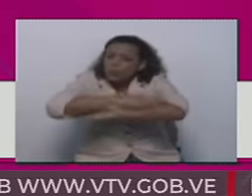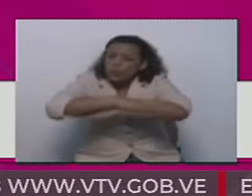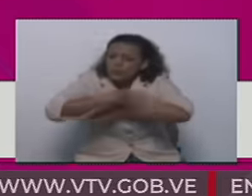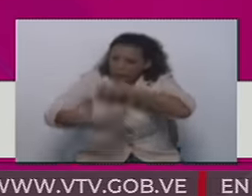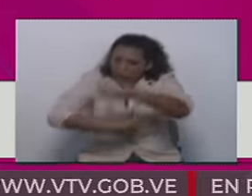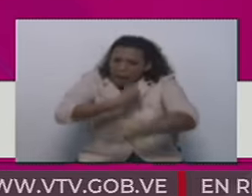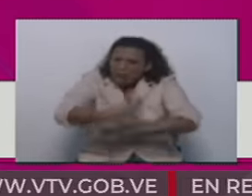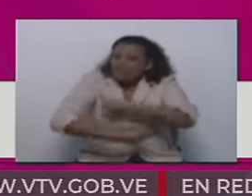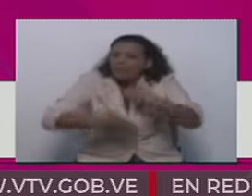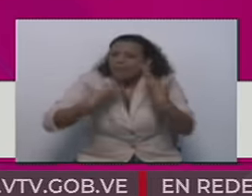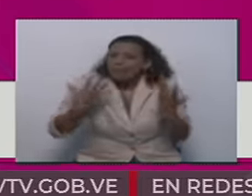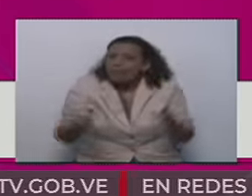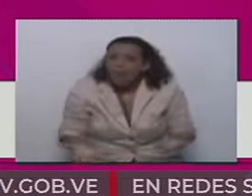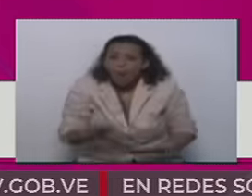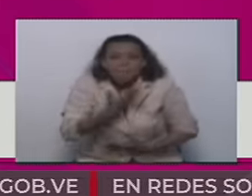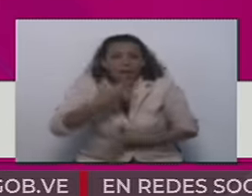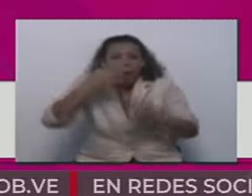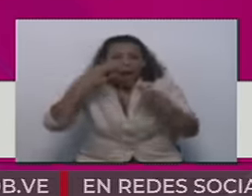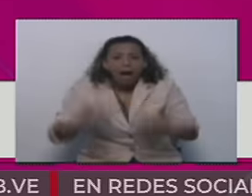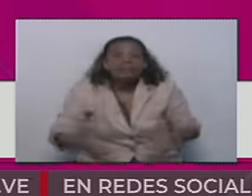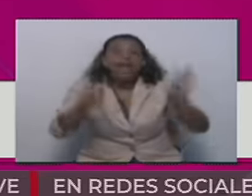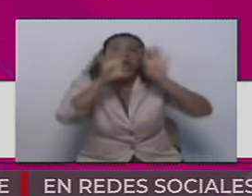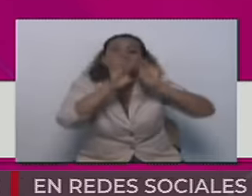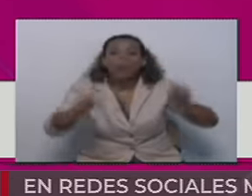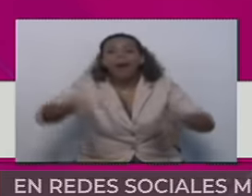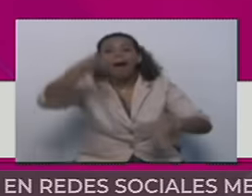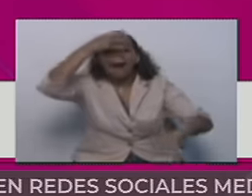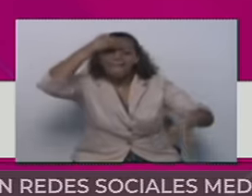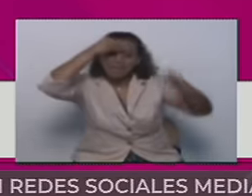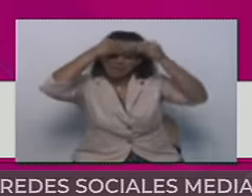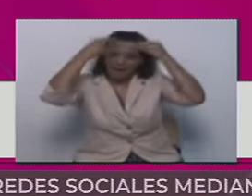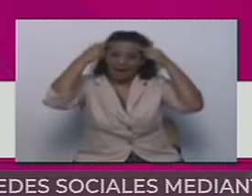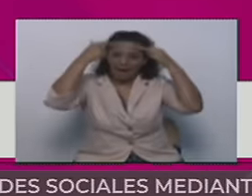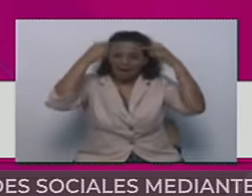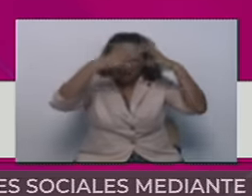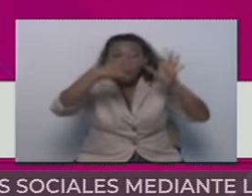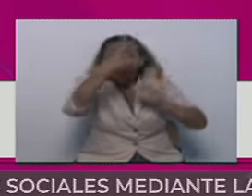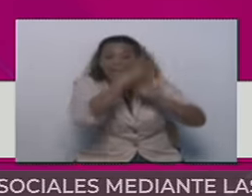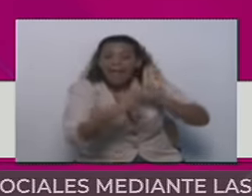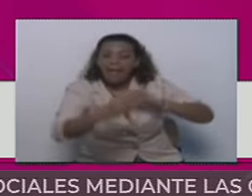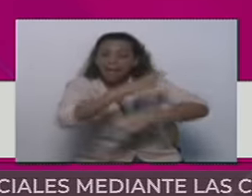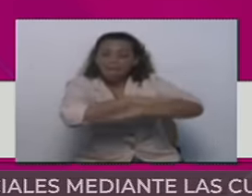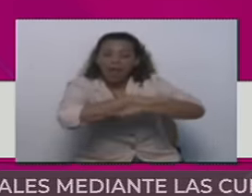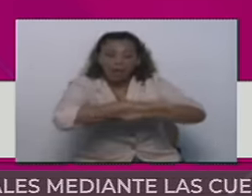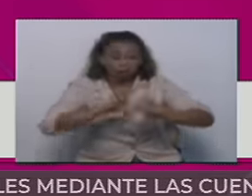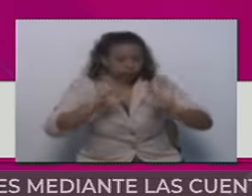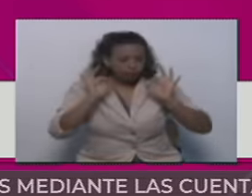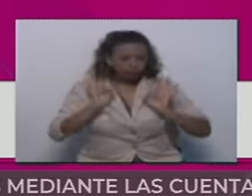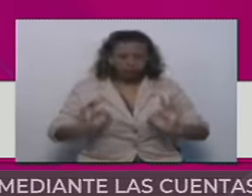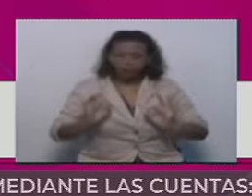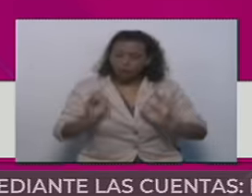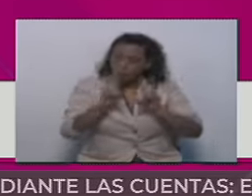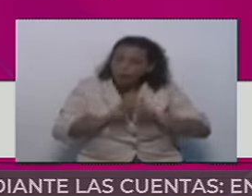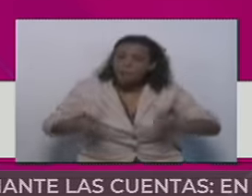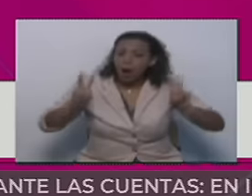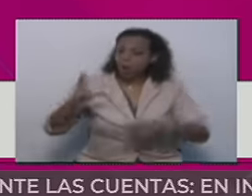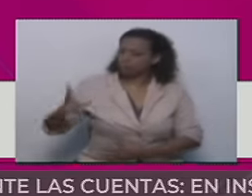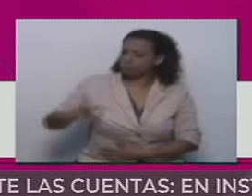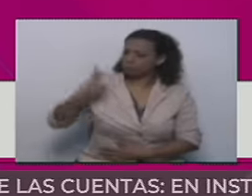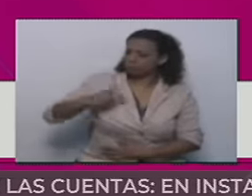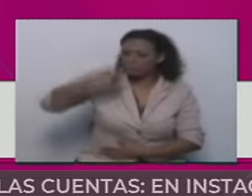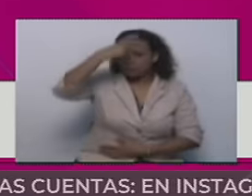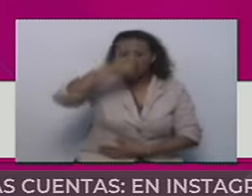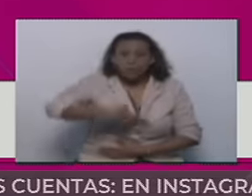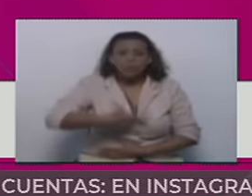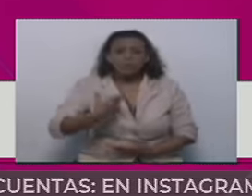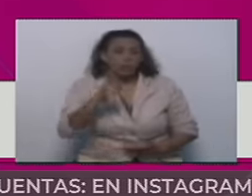vida es la educación, el ejemplo, la formación, los valores de niñas y